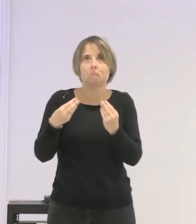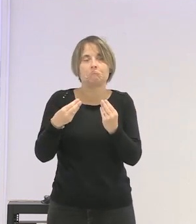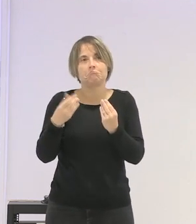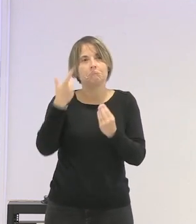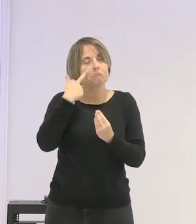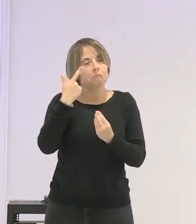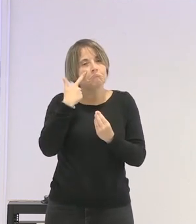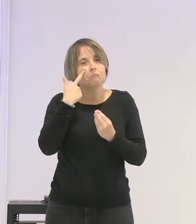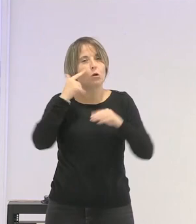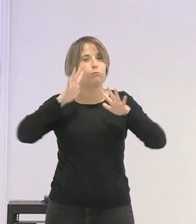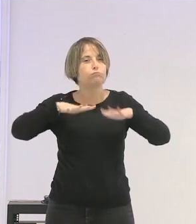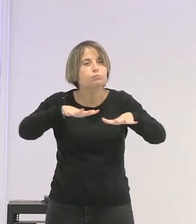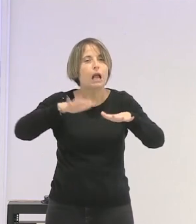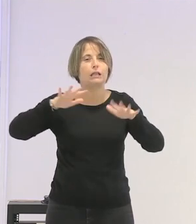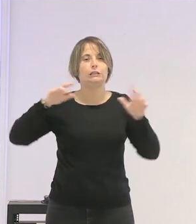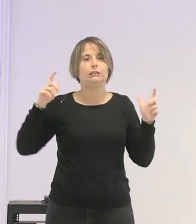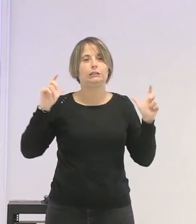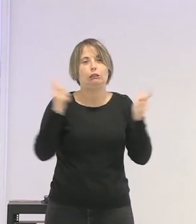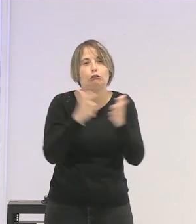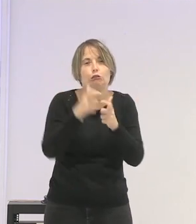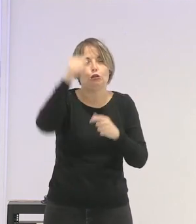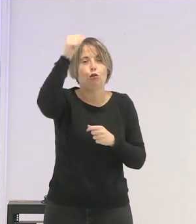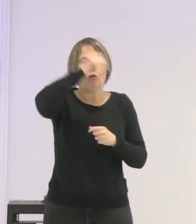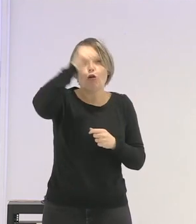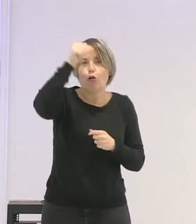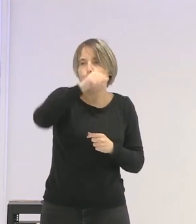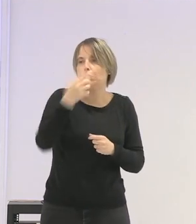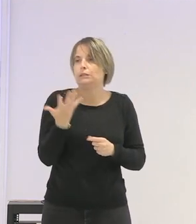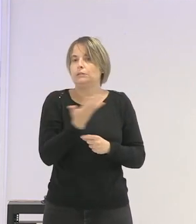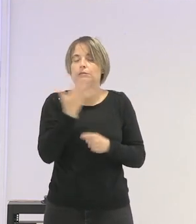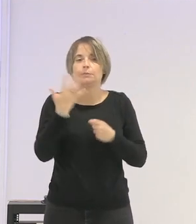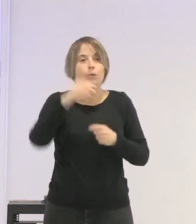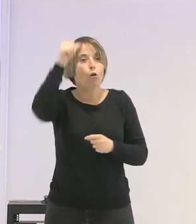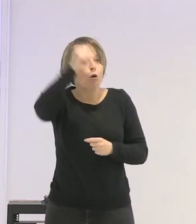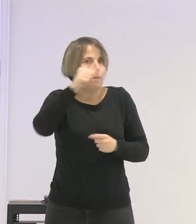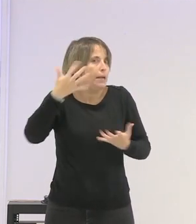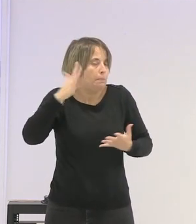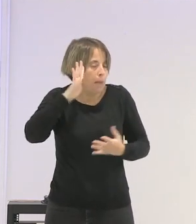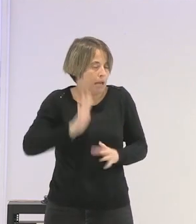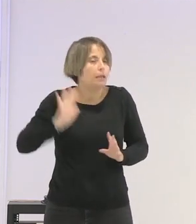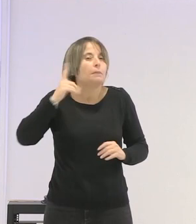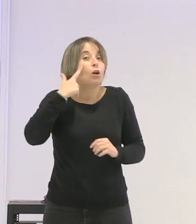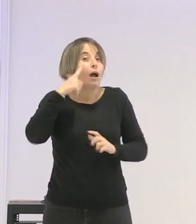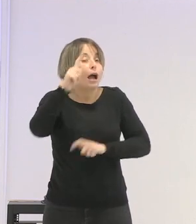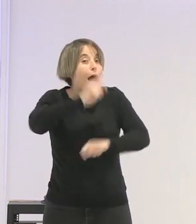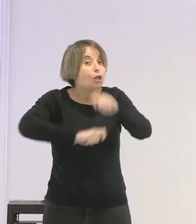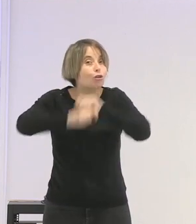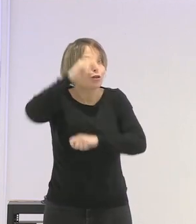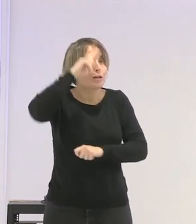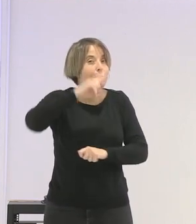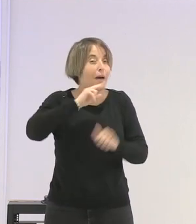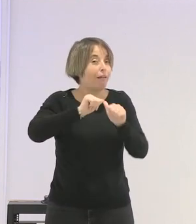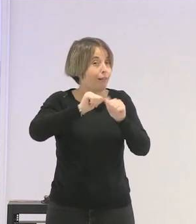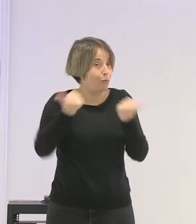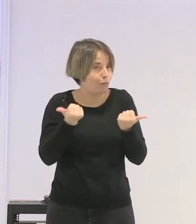para movilizar ciertos sectores de hombres que pueden ser, por ejemplo, parece que no, pero las asociaciones de padres